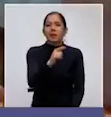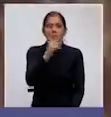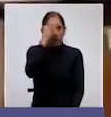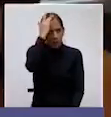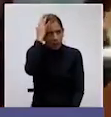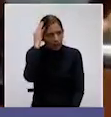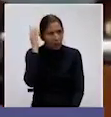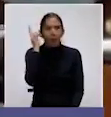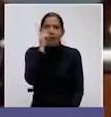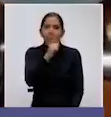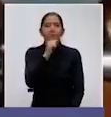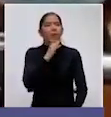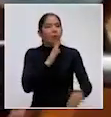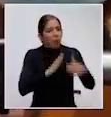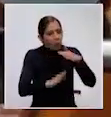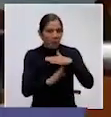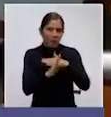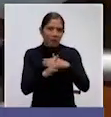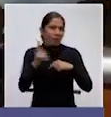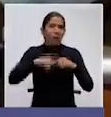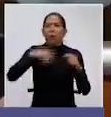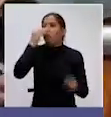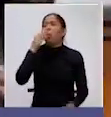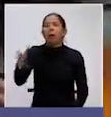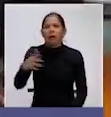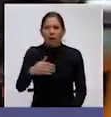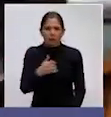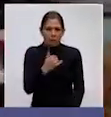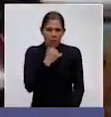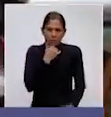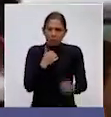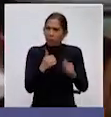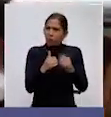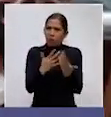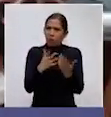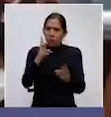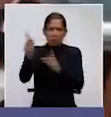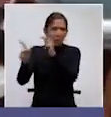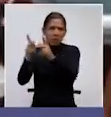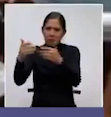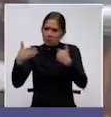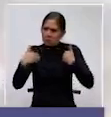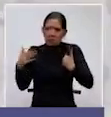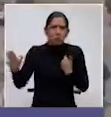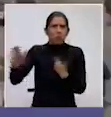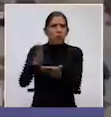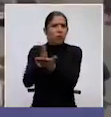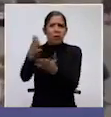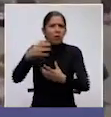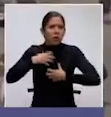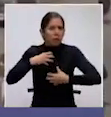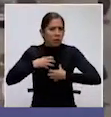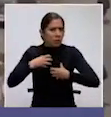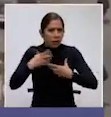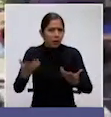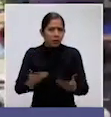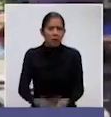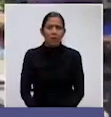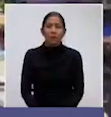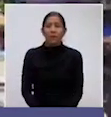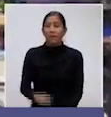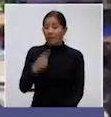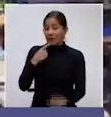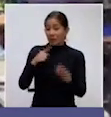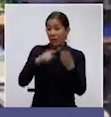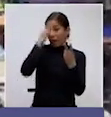humilde, no estar carajeando a nuestra población, porque al fin y al cabo la población tiene el derecho de reclamar obras. Planteó el reordenamiento del